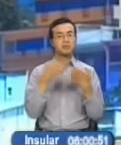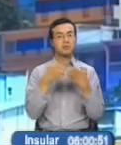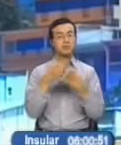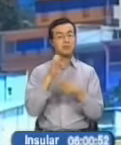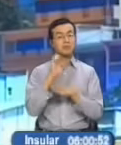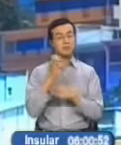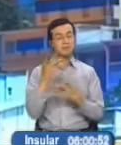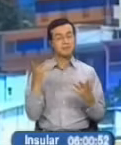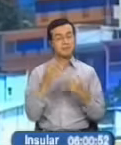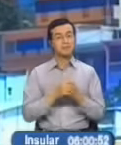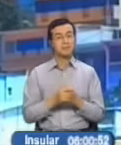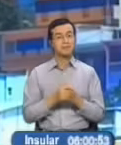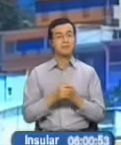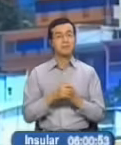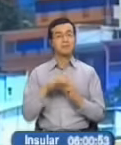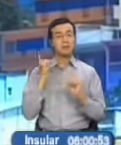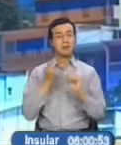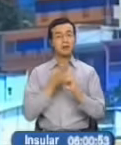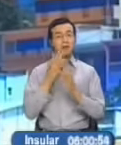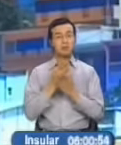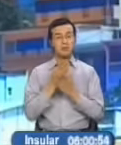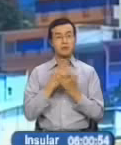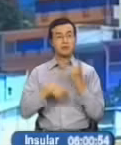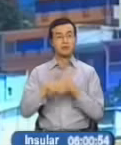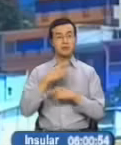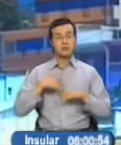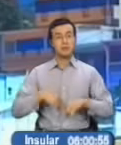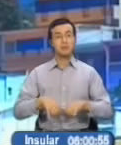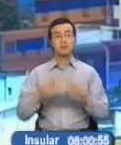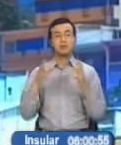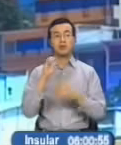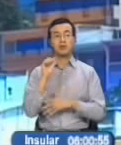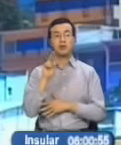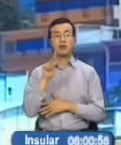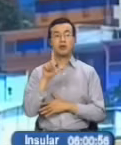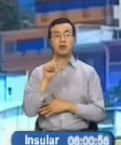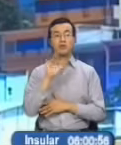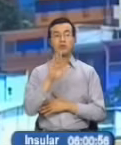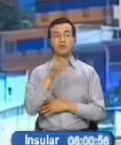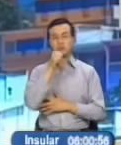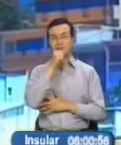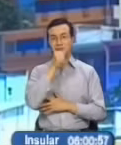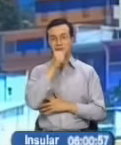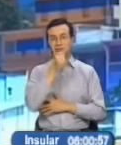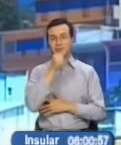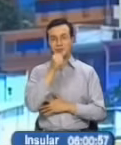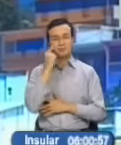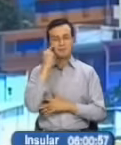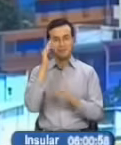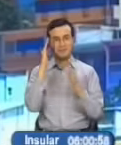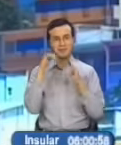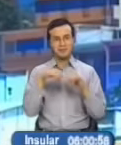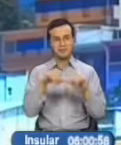de hoy. Bueno, hacemos entonces una pausa, será muy breve. Al regreso, Carlos Rabascal con las entrevistas. No se aparte.